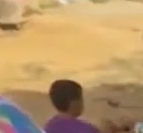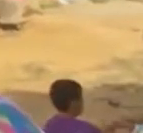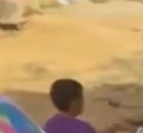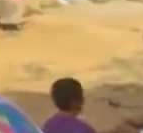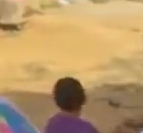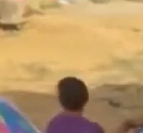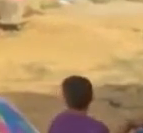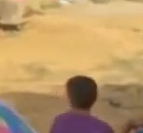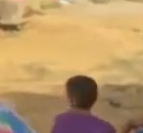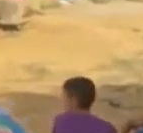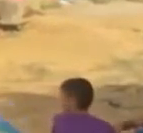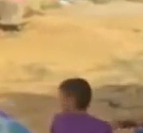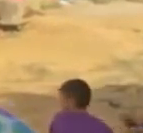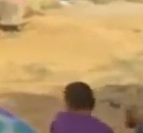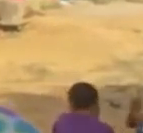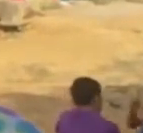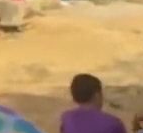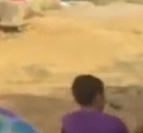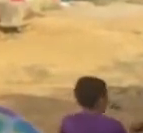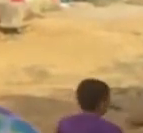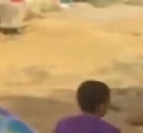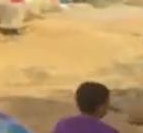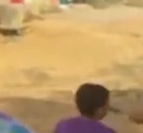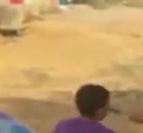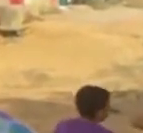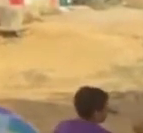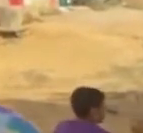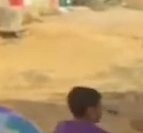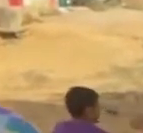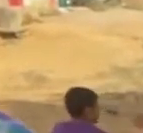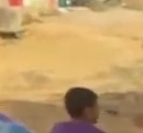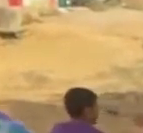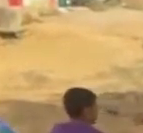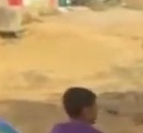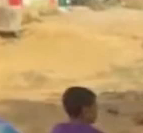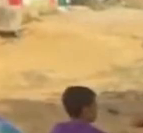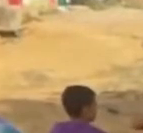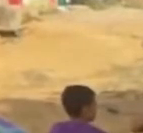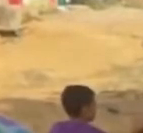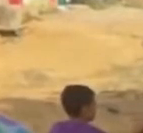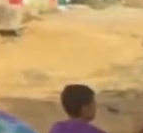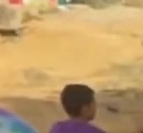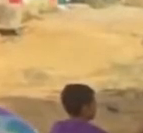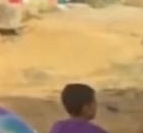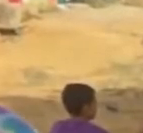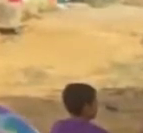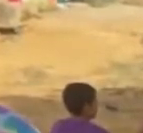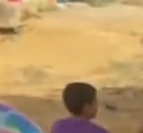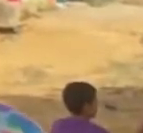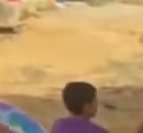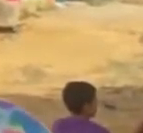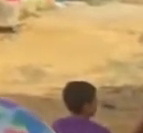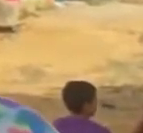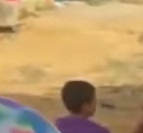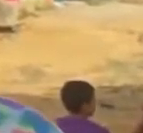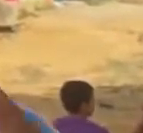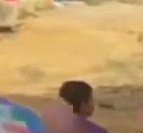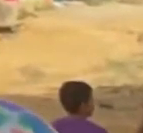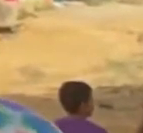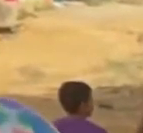Primeramente agradecida con Dios porque nos dieron esta oportunidad de volver a tener nuestros hijos acá, porque este colegio lo habían cerrado, porque esto era